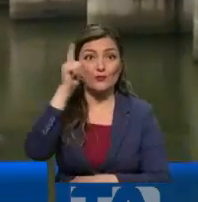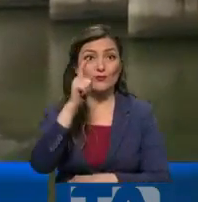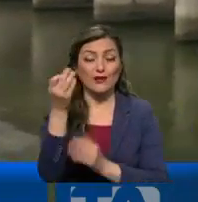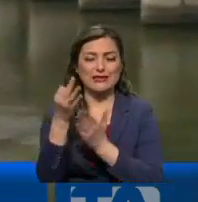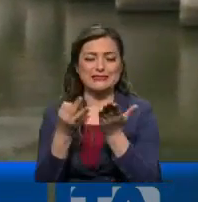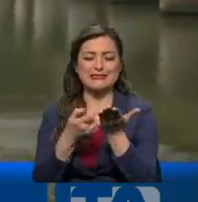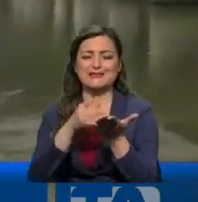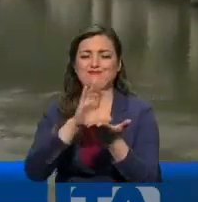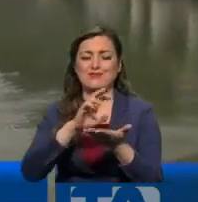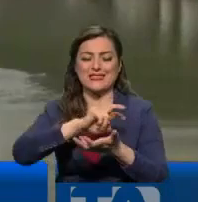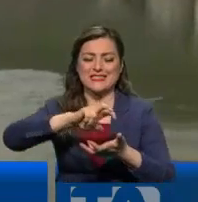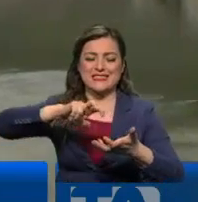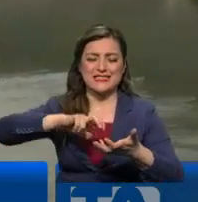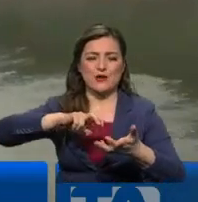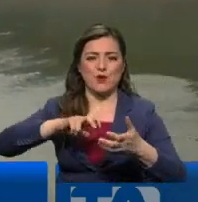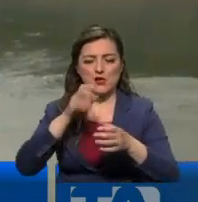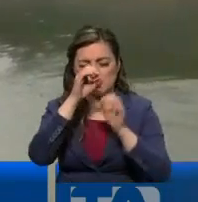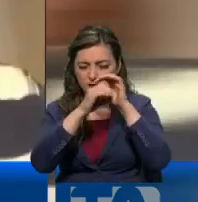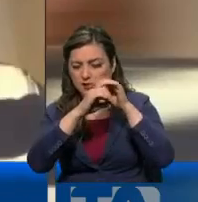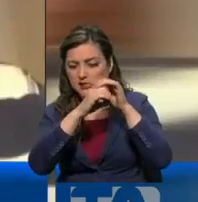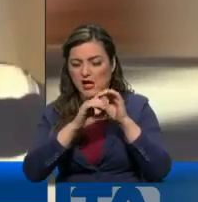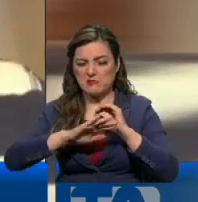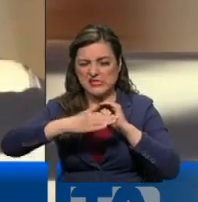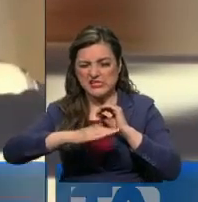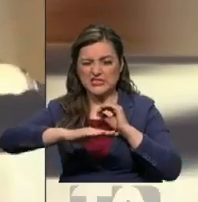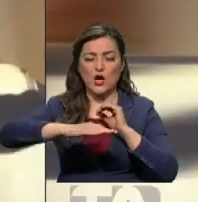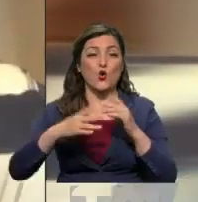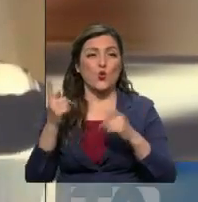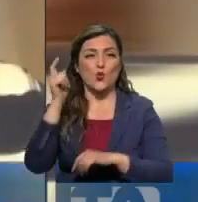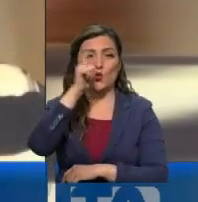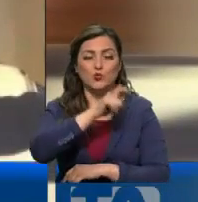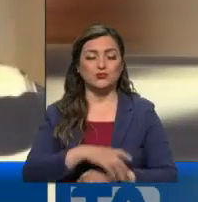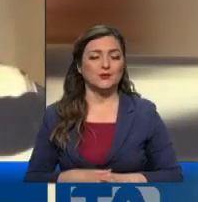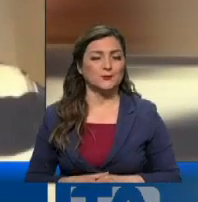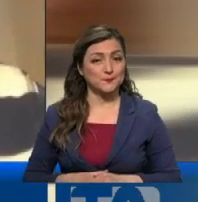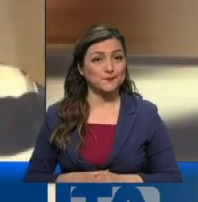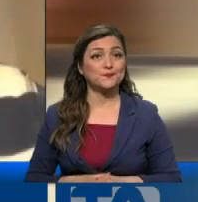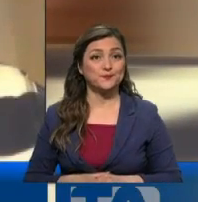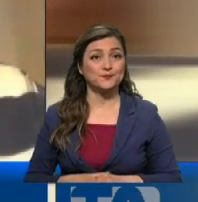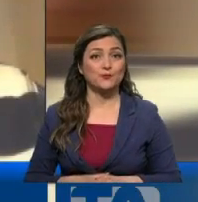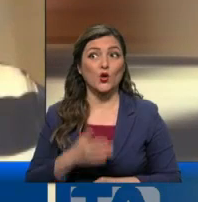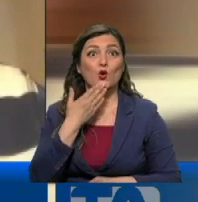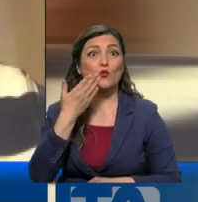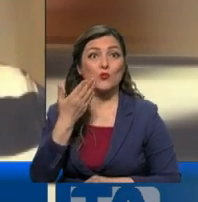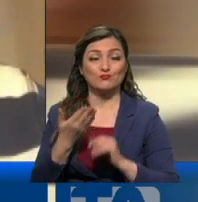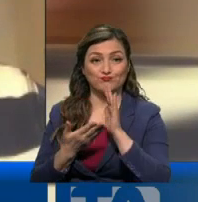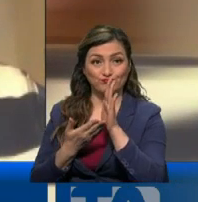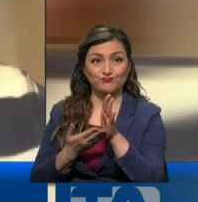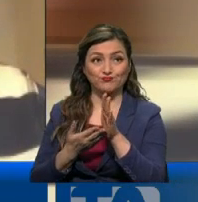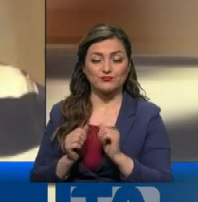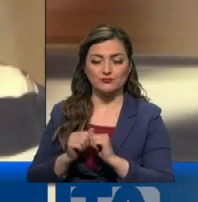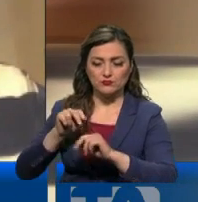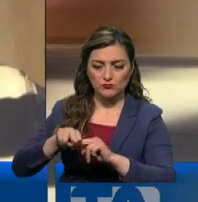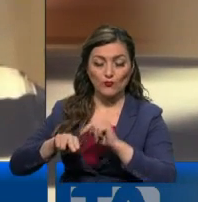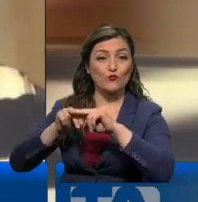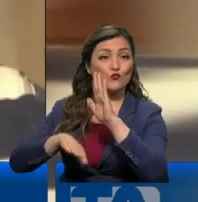financiero, geológico y topográfico ineludible. Tiene que hacerse. Es de las obras que han sido